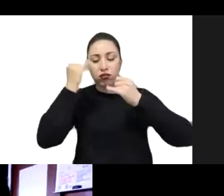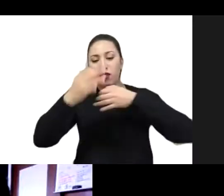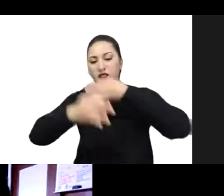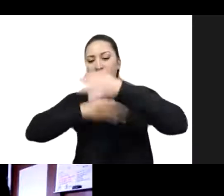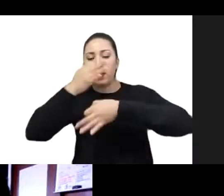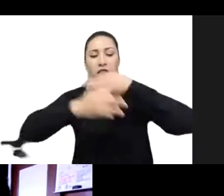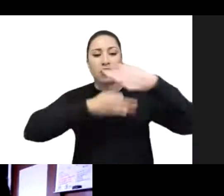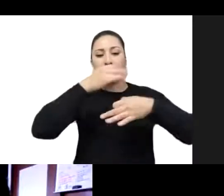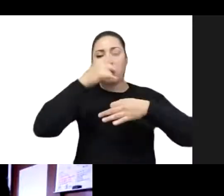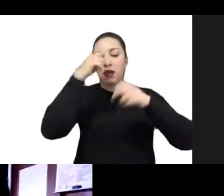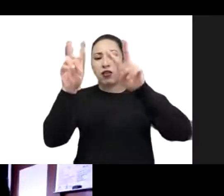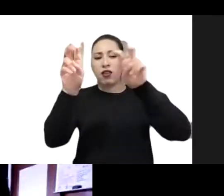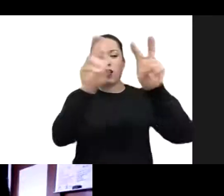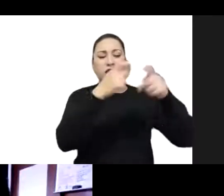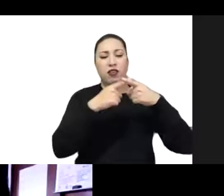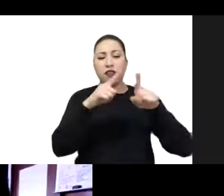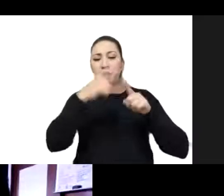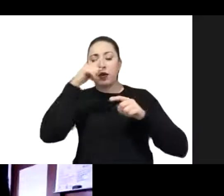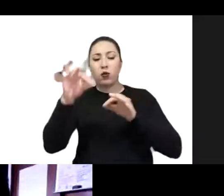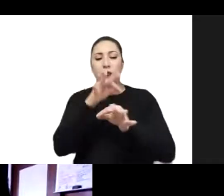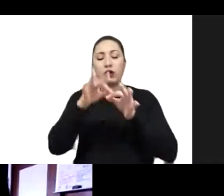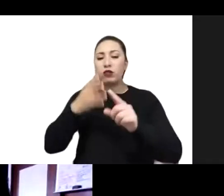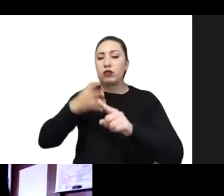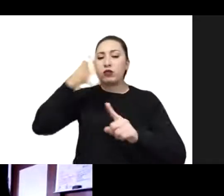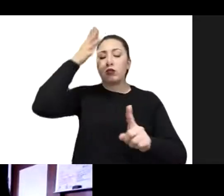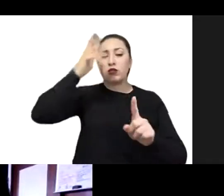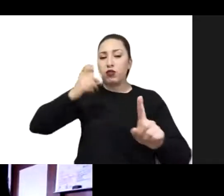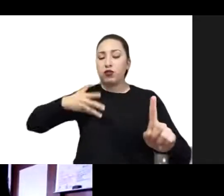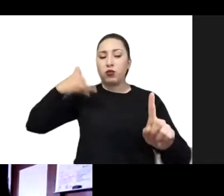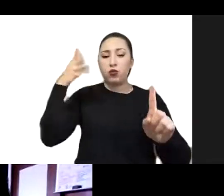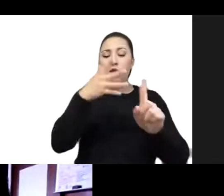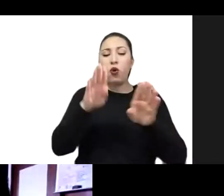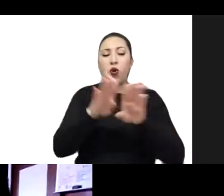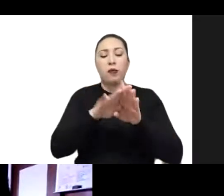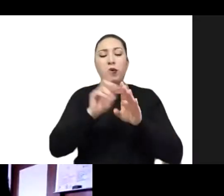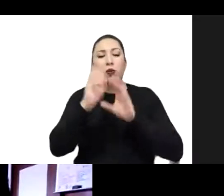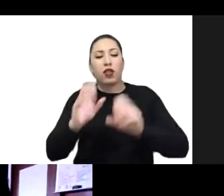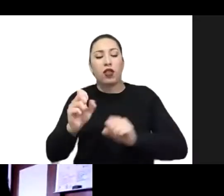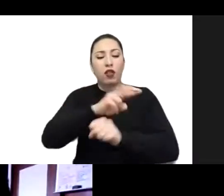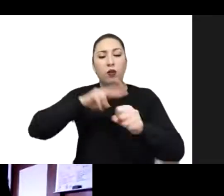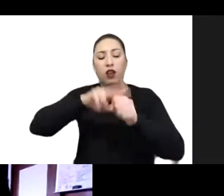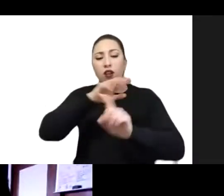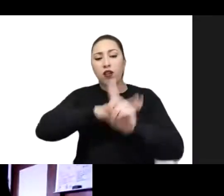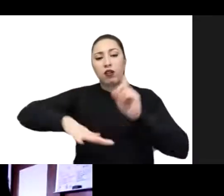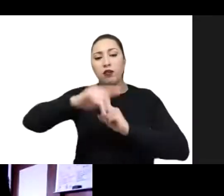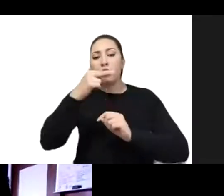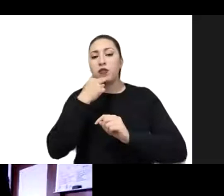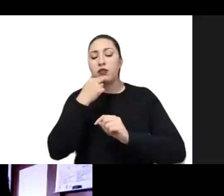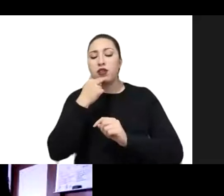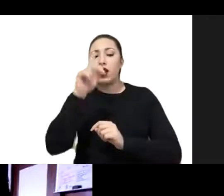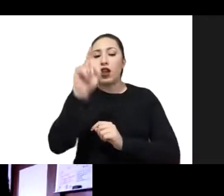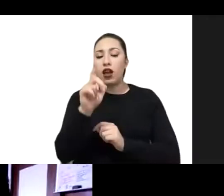abordado temas diversos de agenda ambiental, entre ellos la transformación de entornos urbanos, acceso al agua potable,